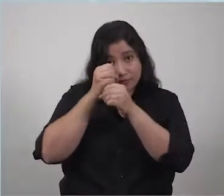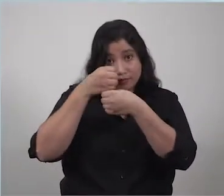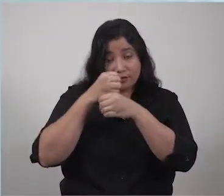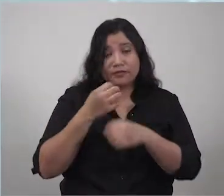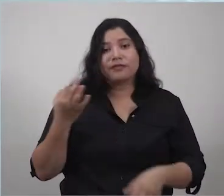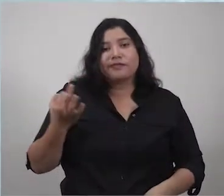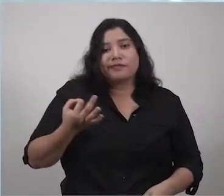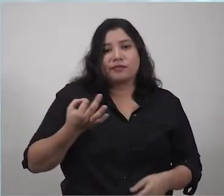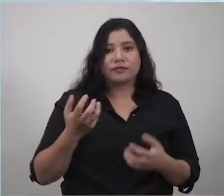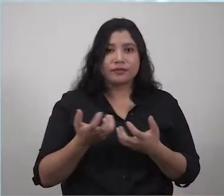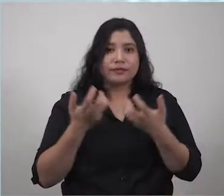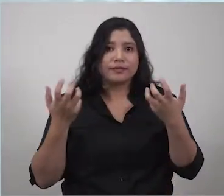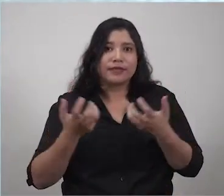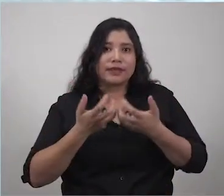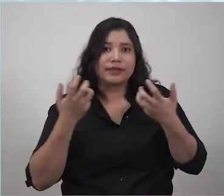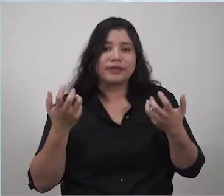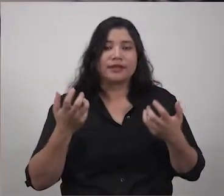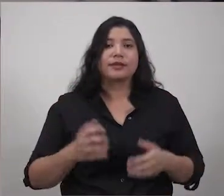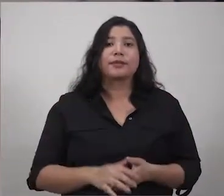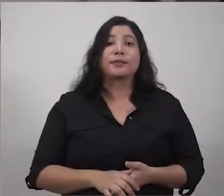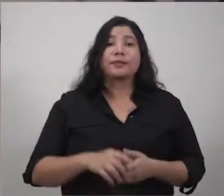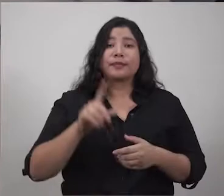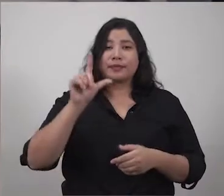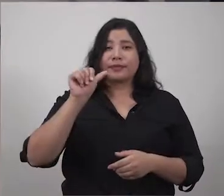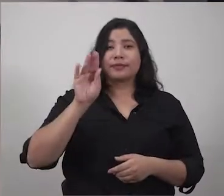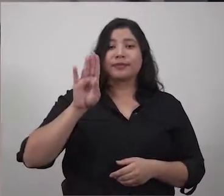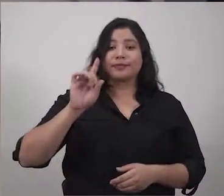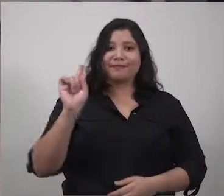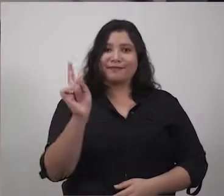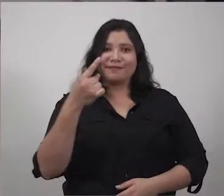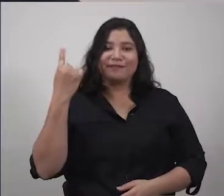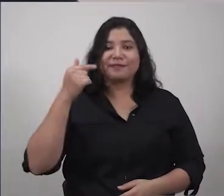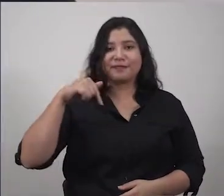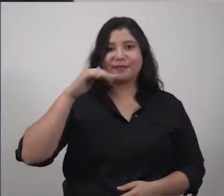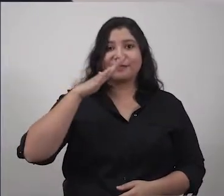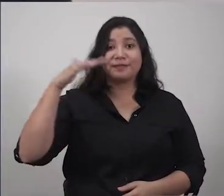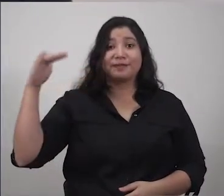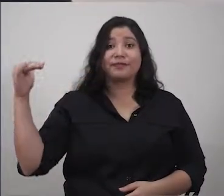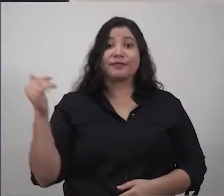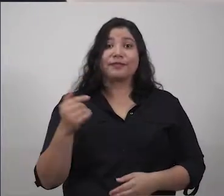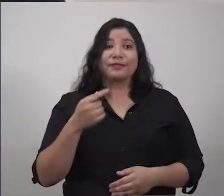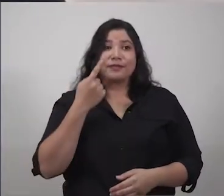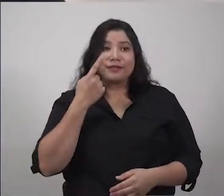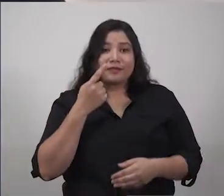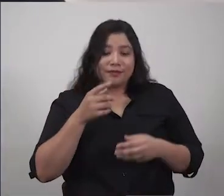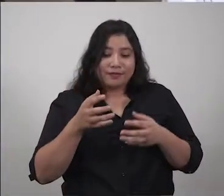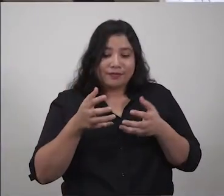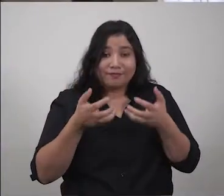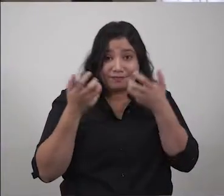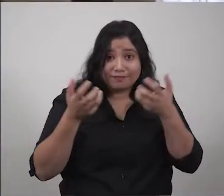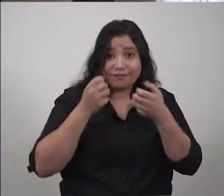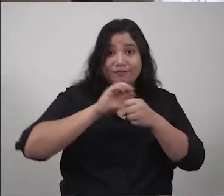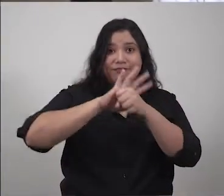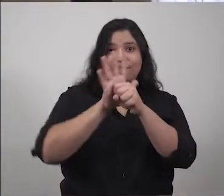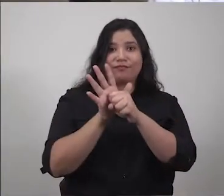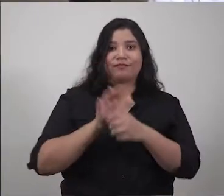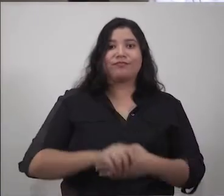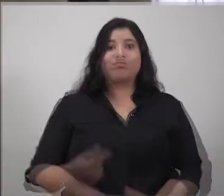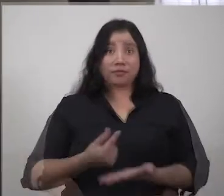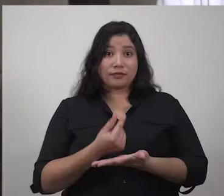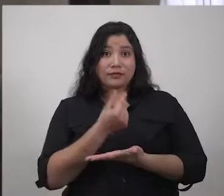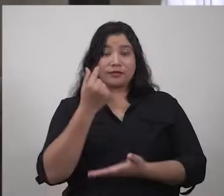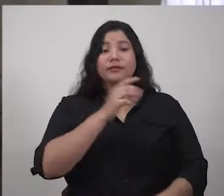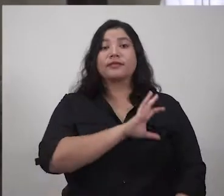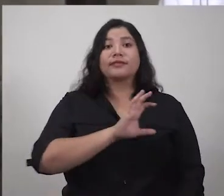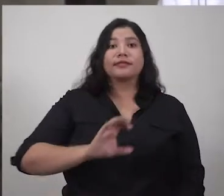de investigación. El laboratorio ha sido el primero en el país en secuenciar el virus del COVID-19. La Universidad de